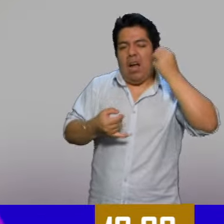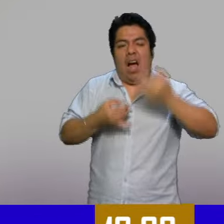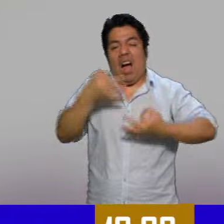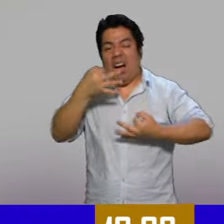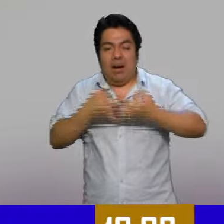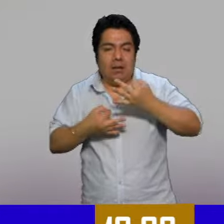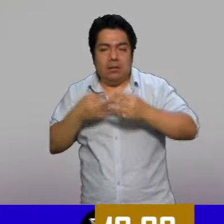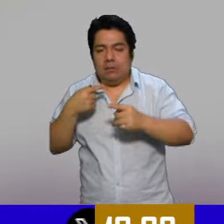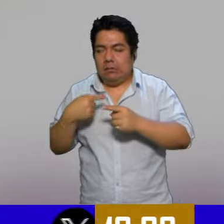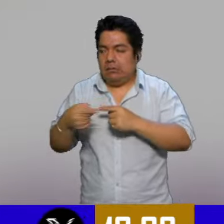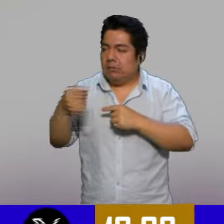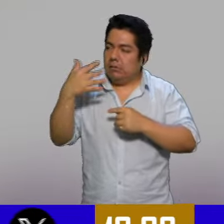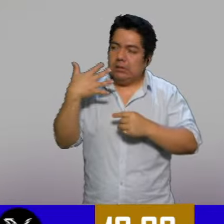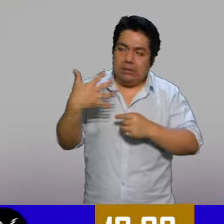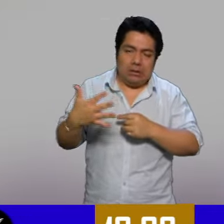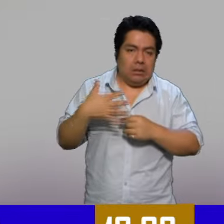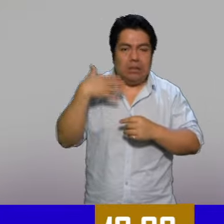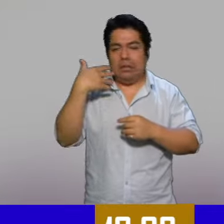duran